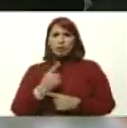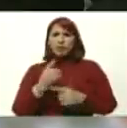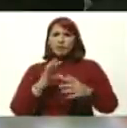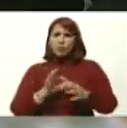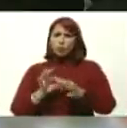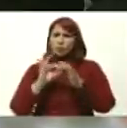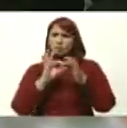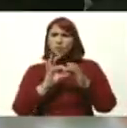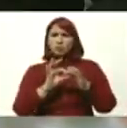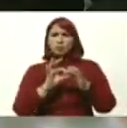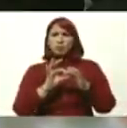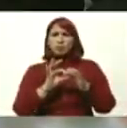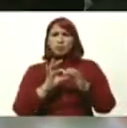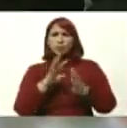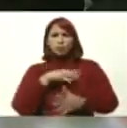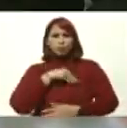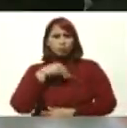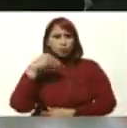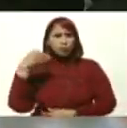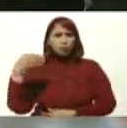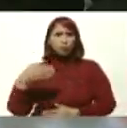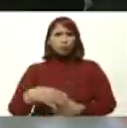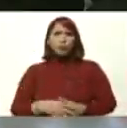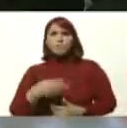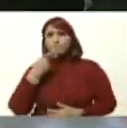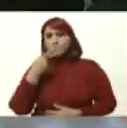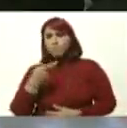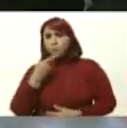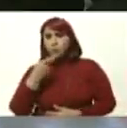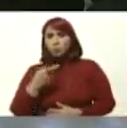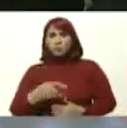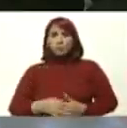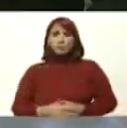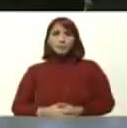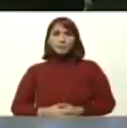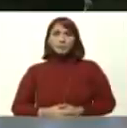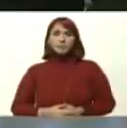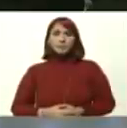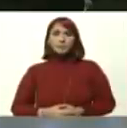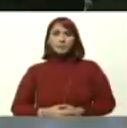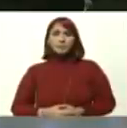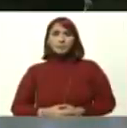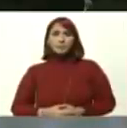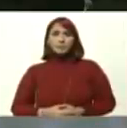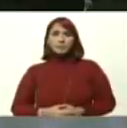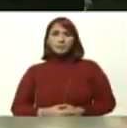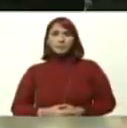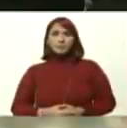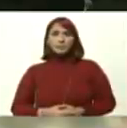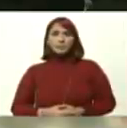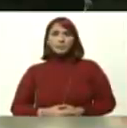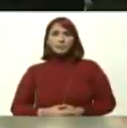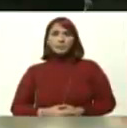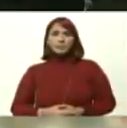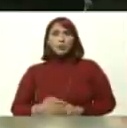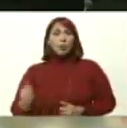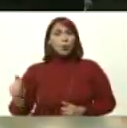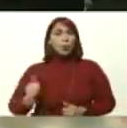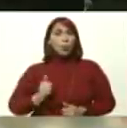unirse espiritualmente, políticamente, que en